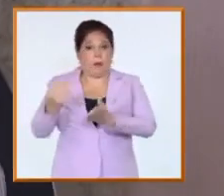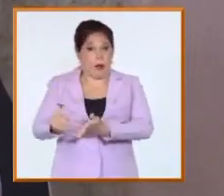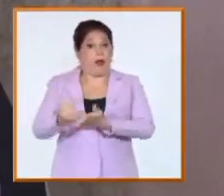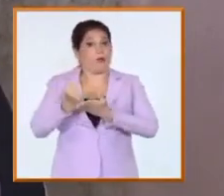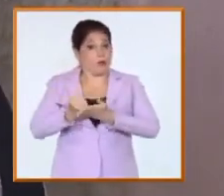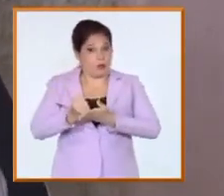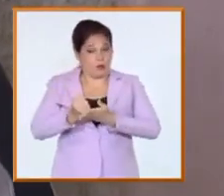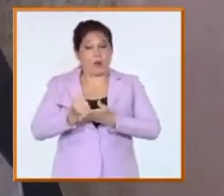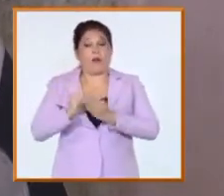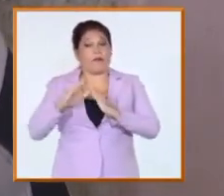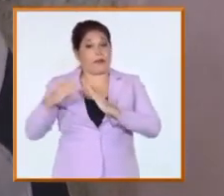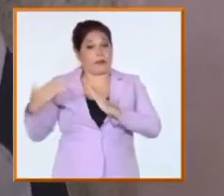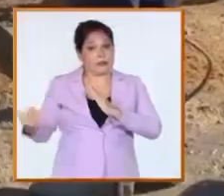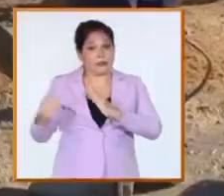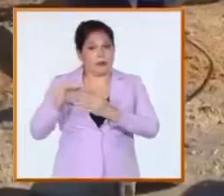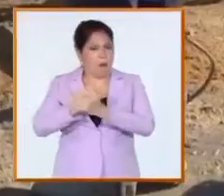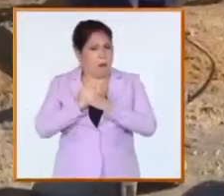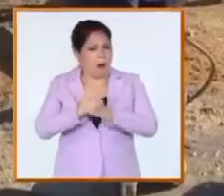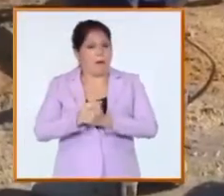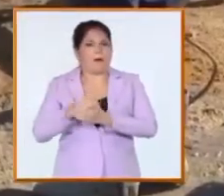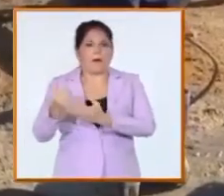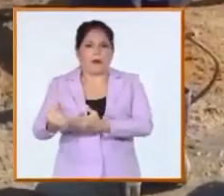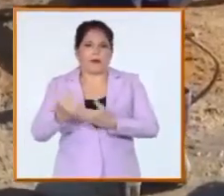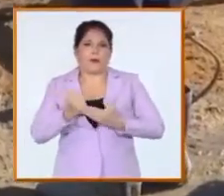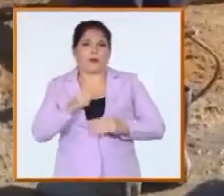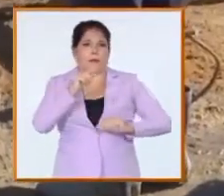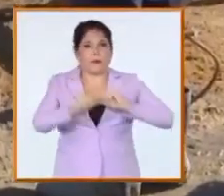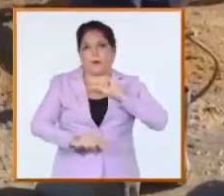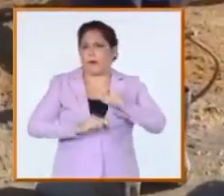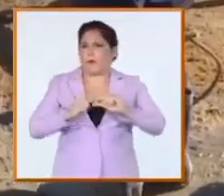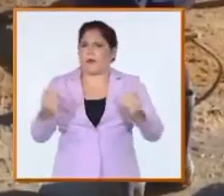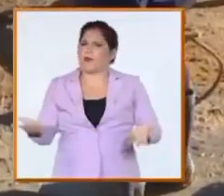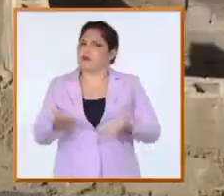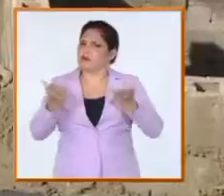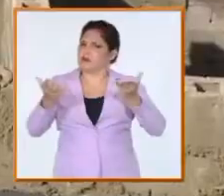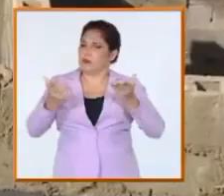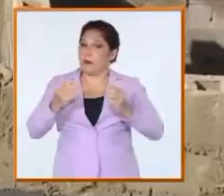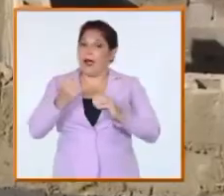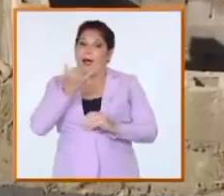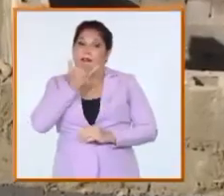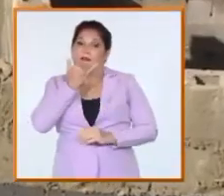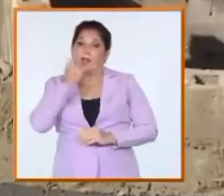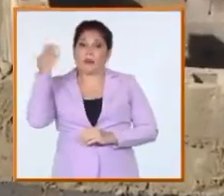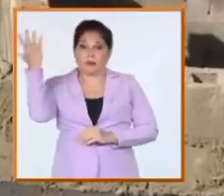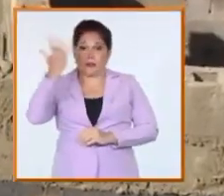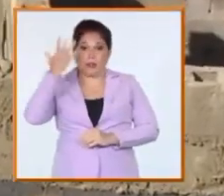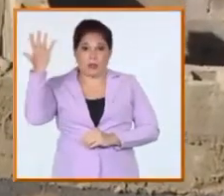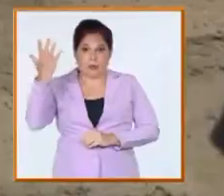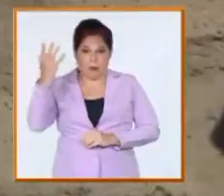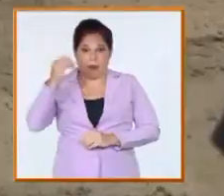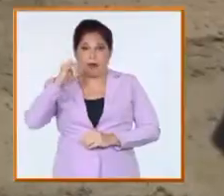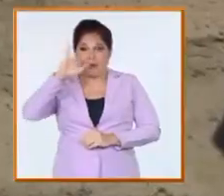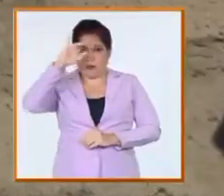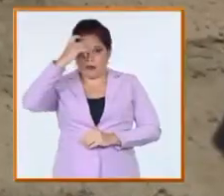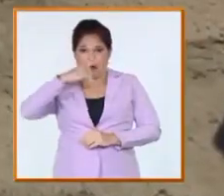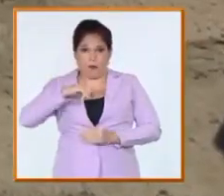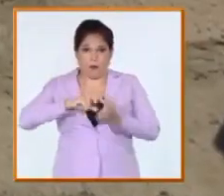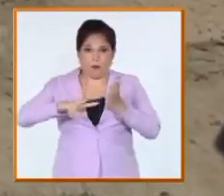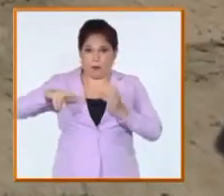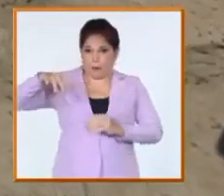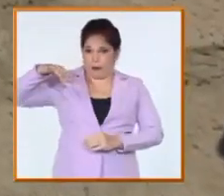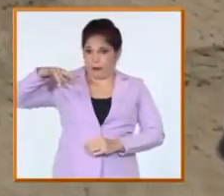de los vecinos de amistades la recuperación de las afectaciones provocadas por el huracán Ian tras su paso por la provincia